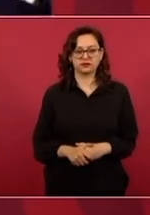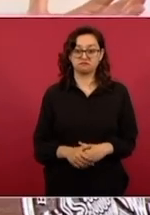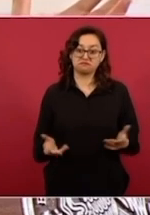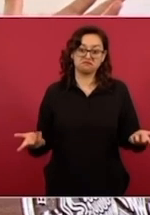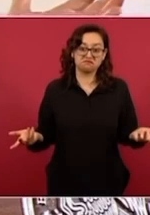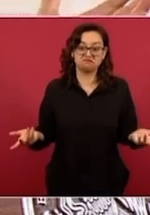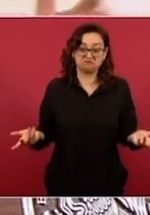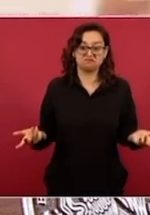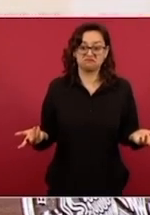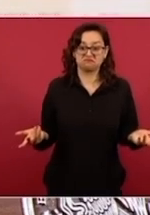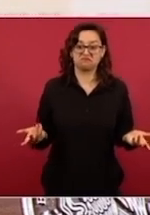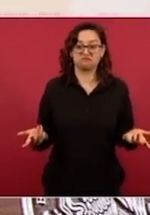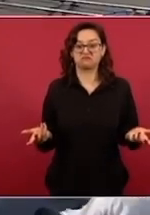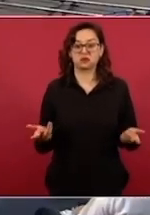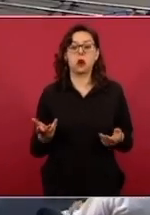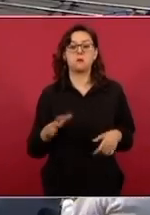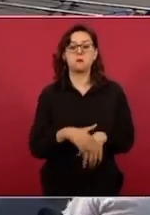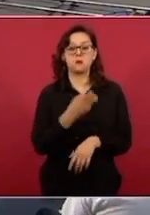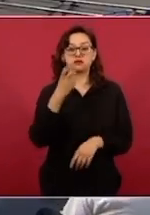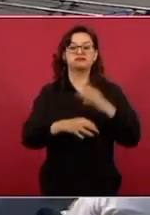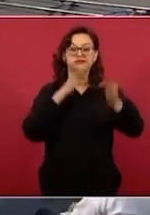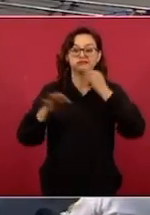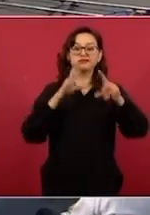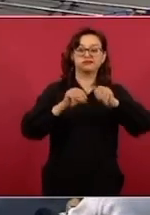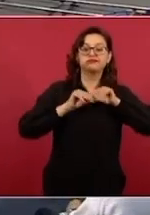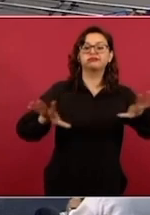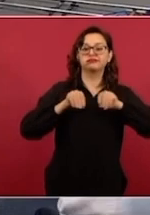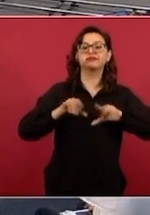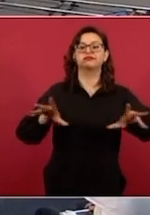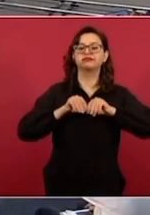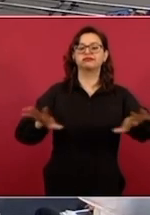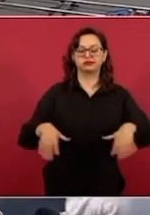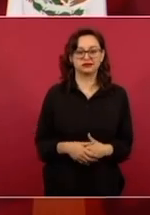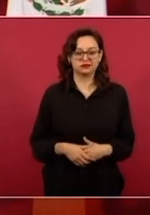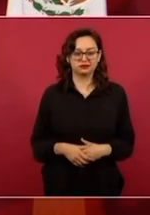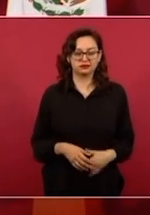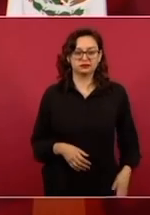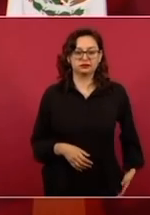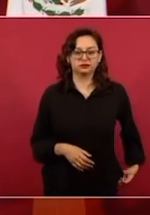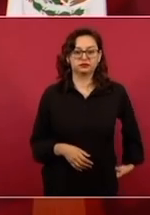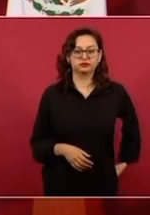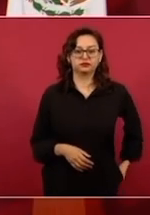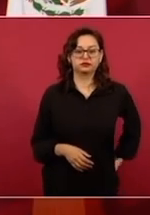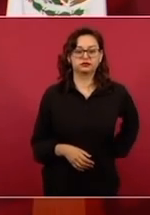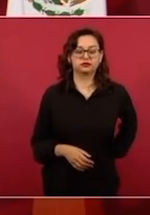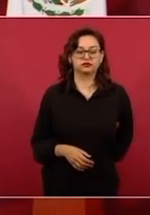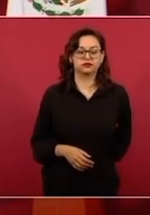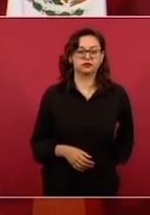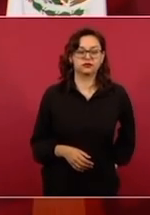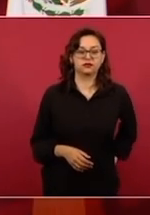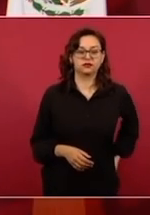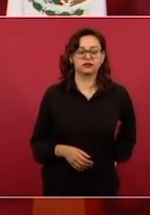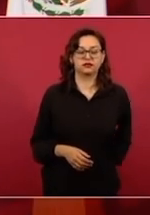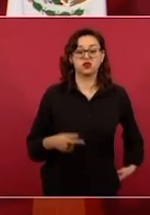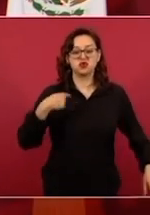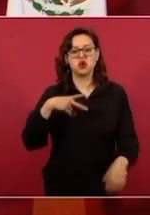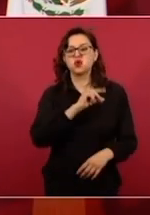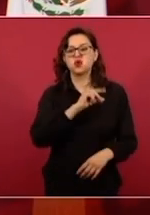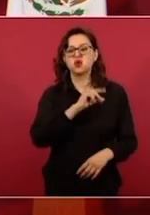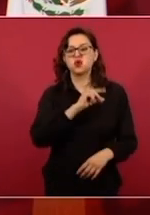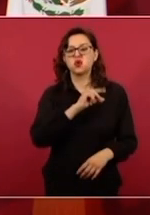eso es por eso el descrédito en los medios convencionales si son y deberían de estarle dando consejo